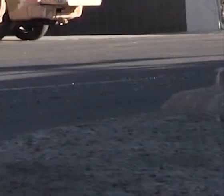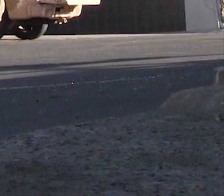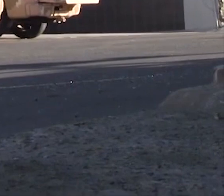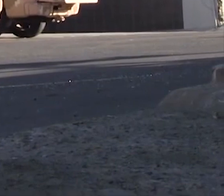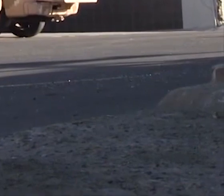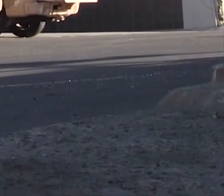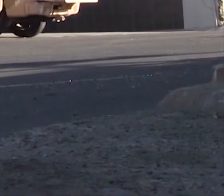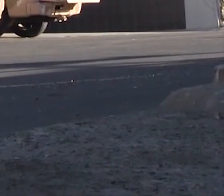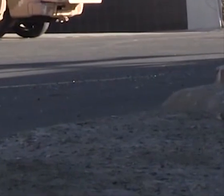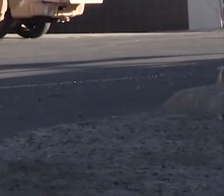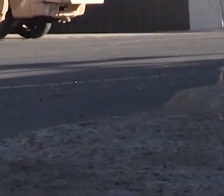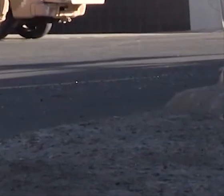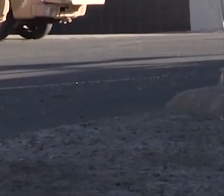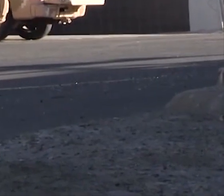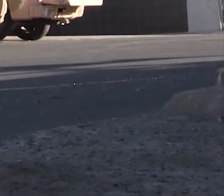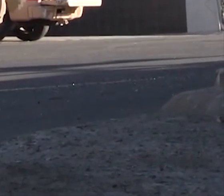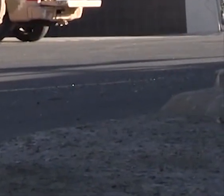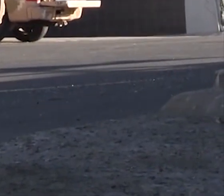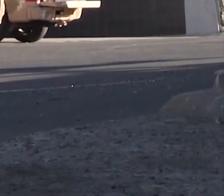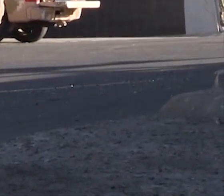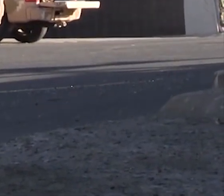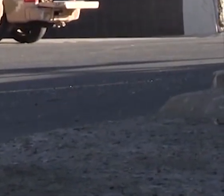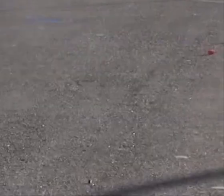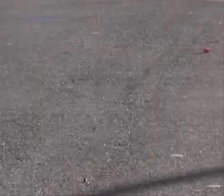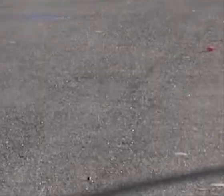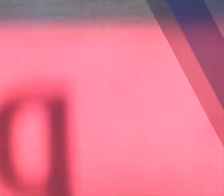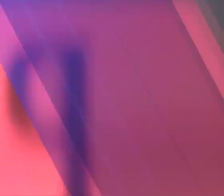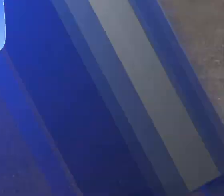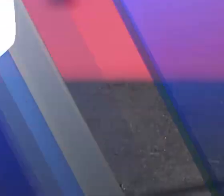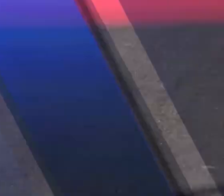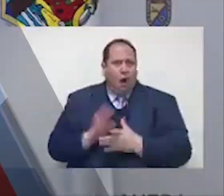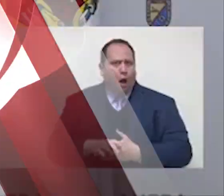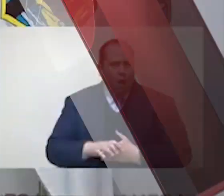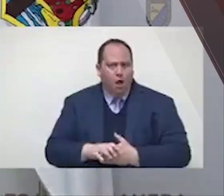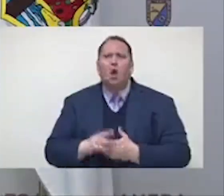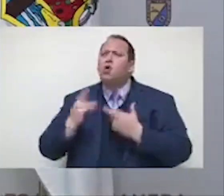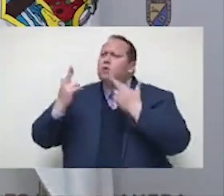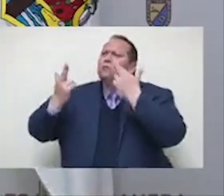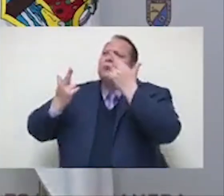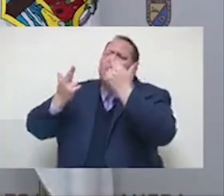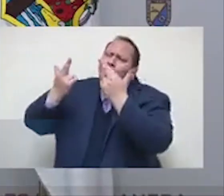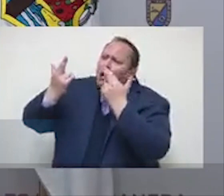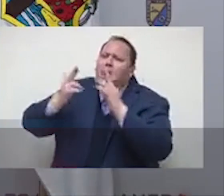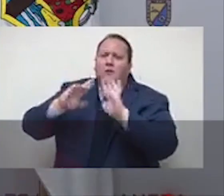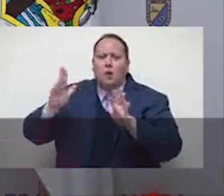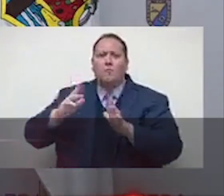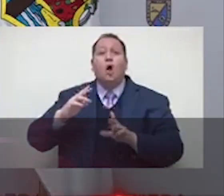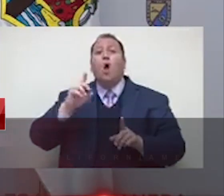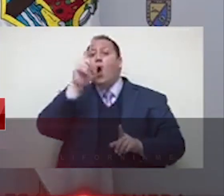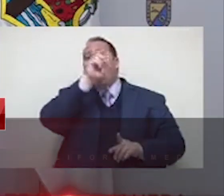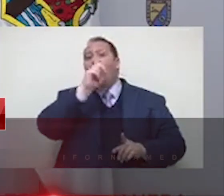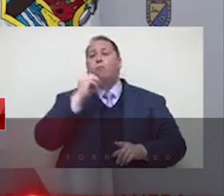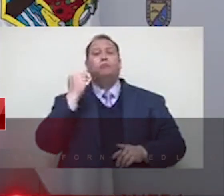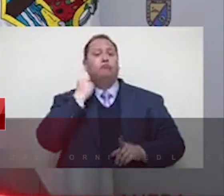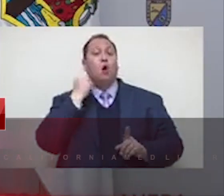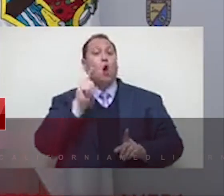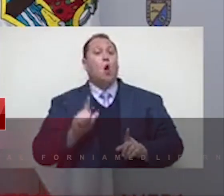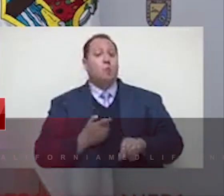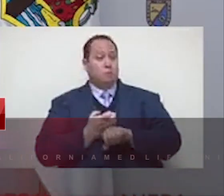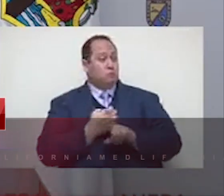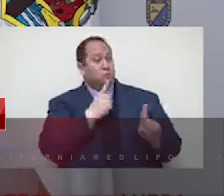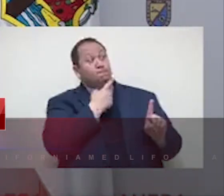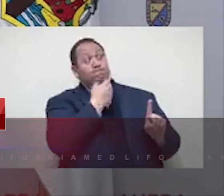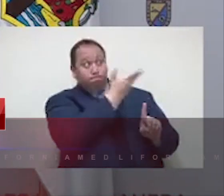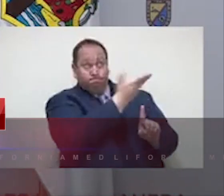funcionarios que limitan los resultados de los elementos de seguridad que cumplen con su trabajo estamos revisando todo eso Yo le pedí al consejero jurídico del gobierno del